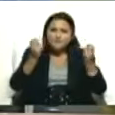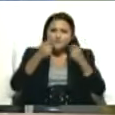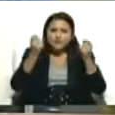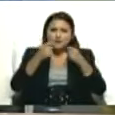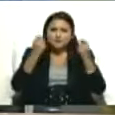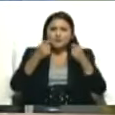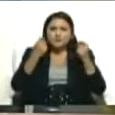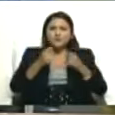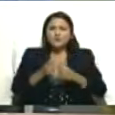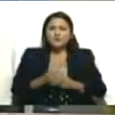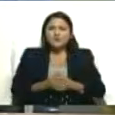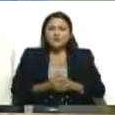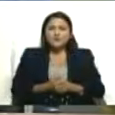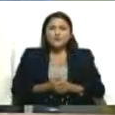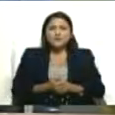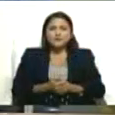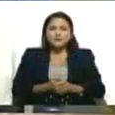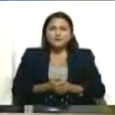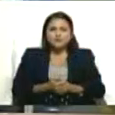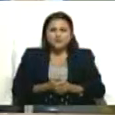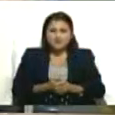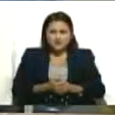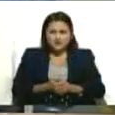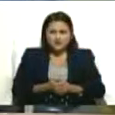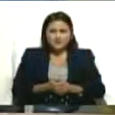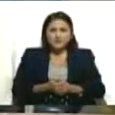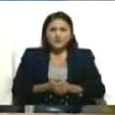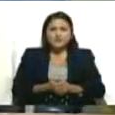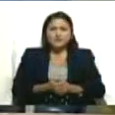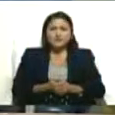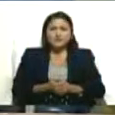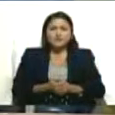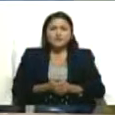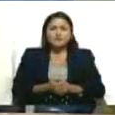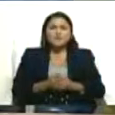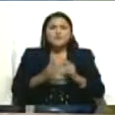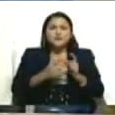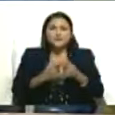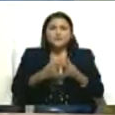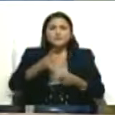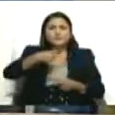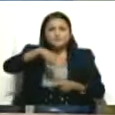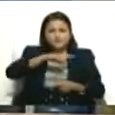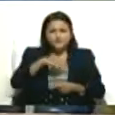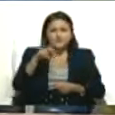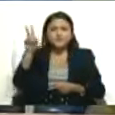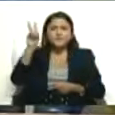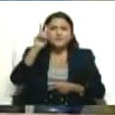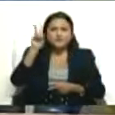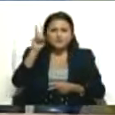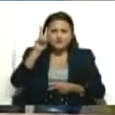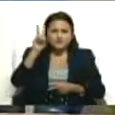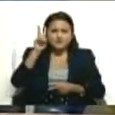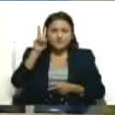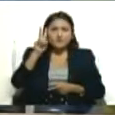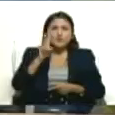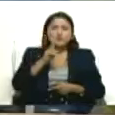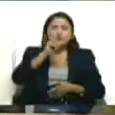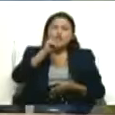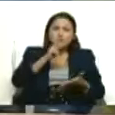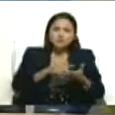el Consejo Nacional Electoral y a todo el pueblo de Venezuela. Casi 2.000